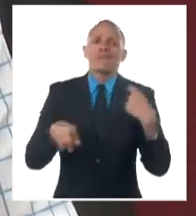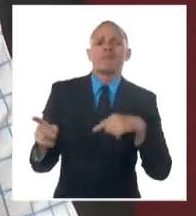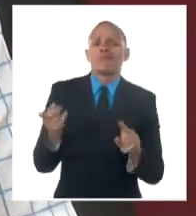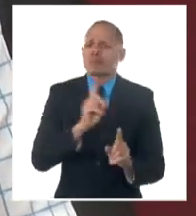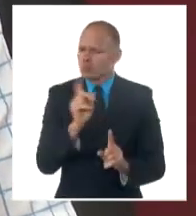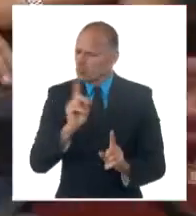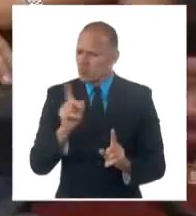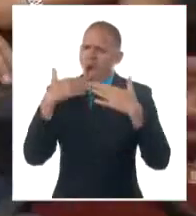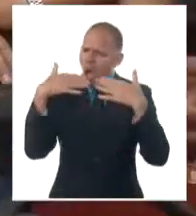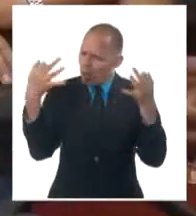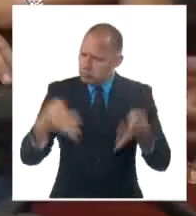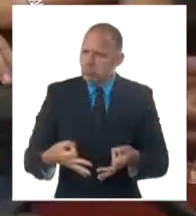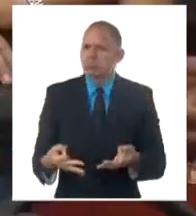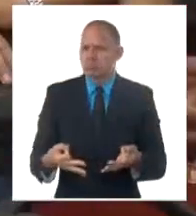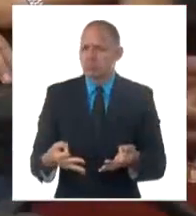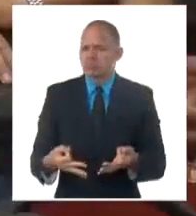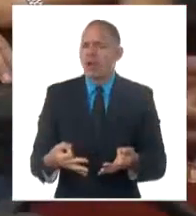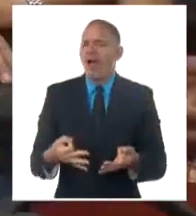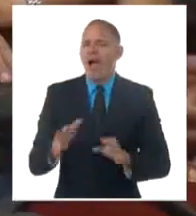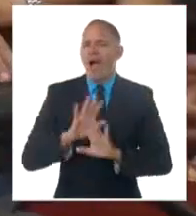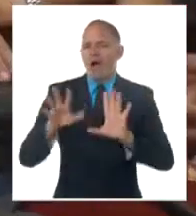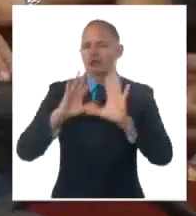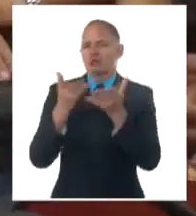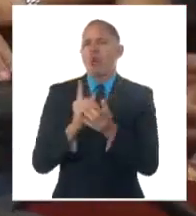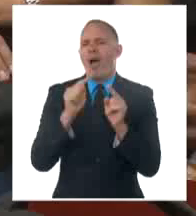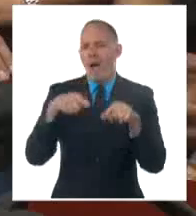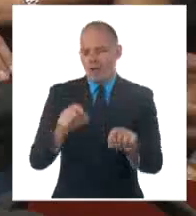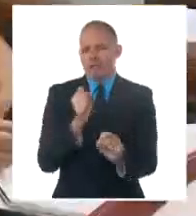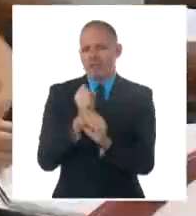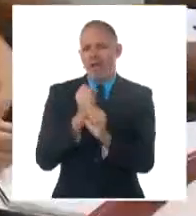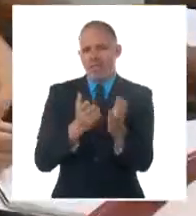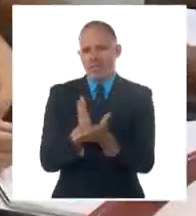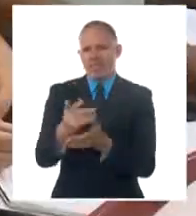desde el trabajo del partido. Desde Villa Clara, Griselis Moreno, Sistema Informativo de la Televisión.